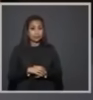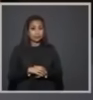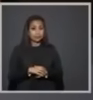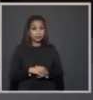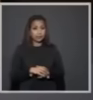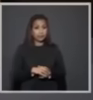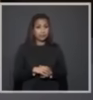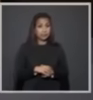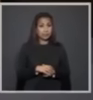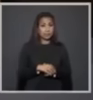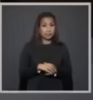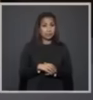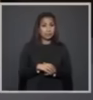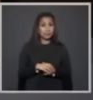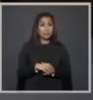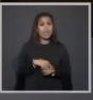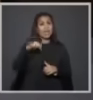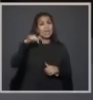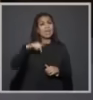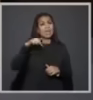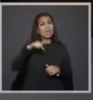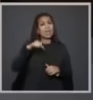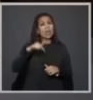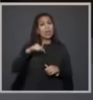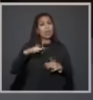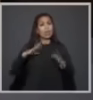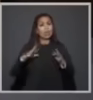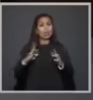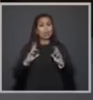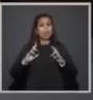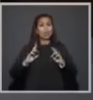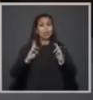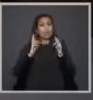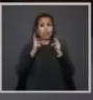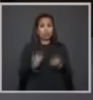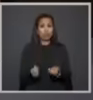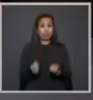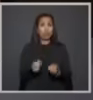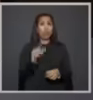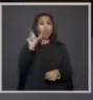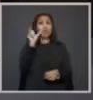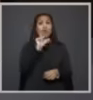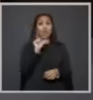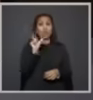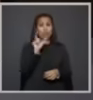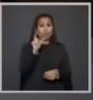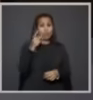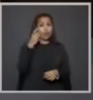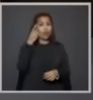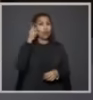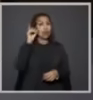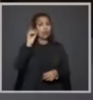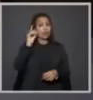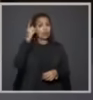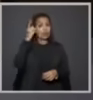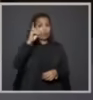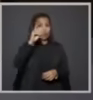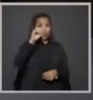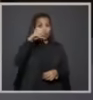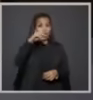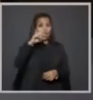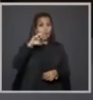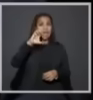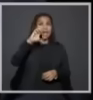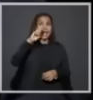fundó don Eugenio Garza Sada. De esta institución salieron dos personajes